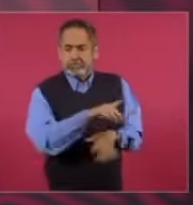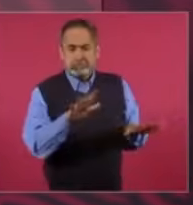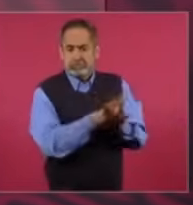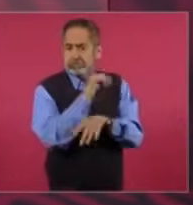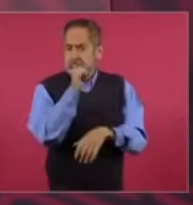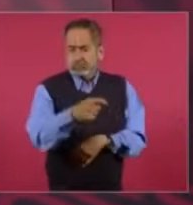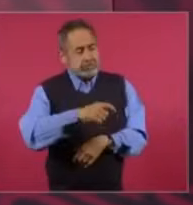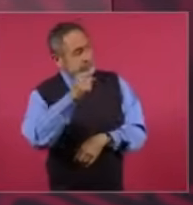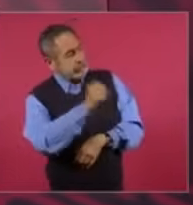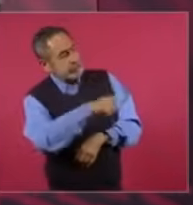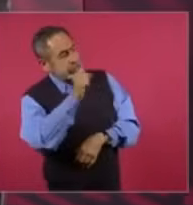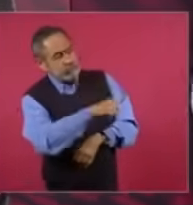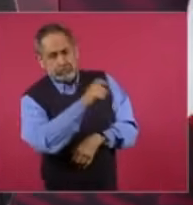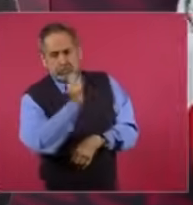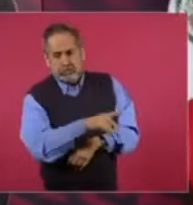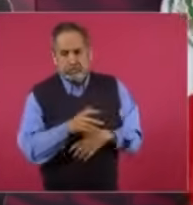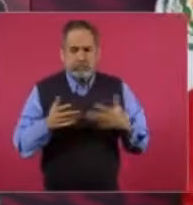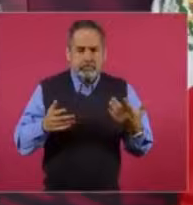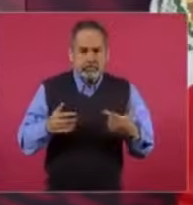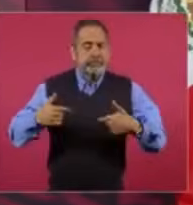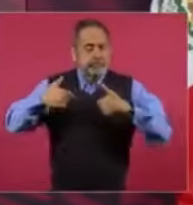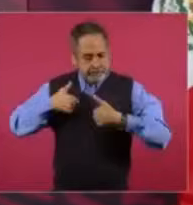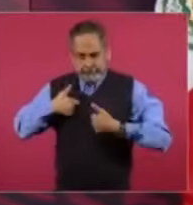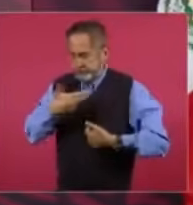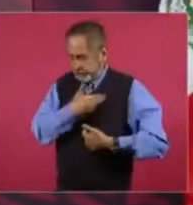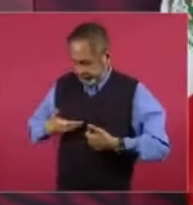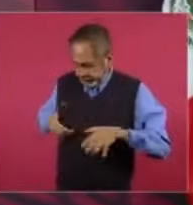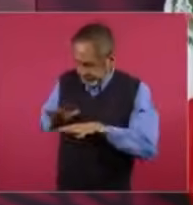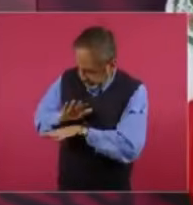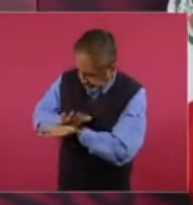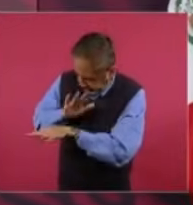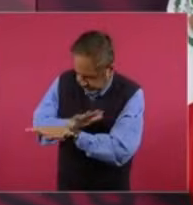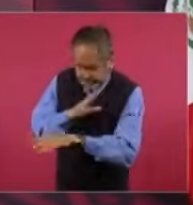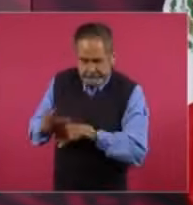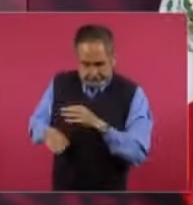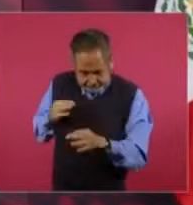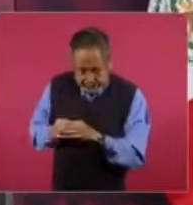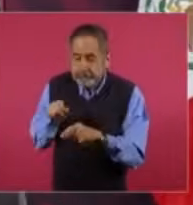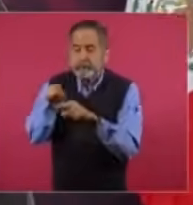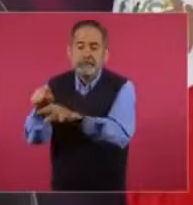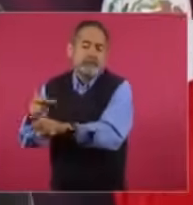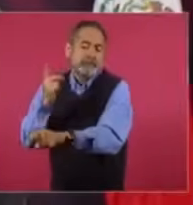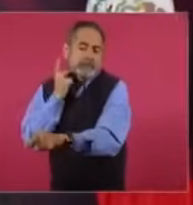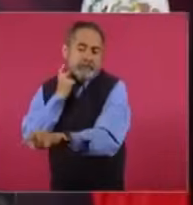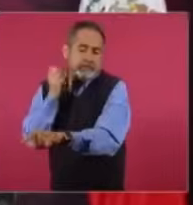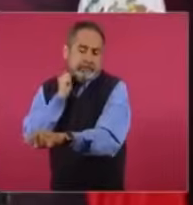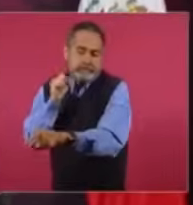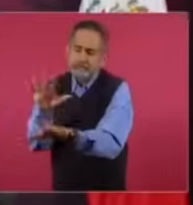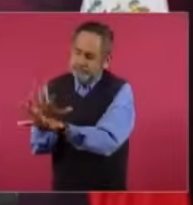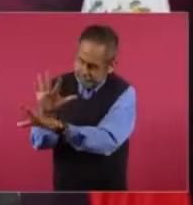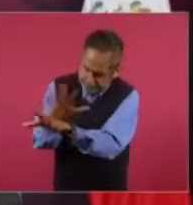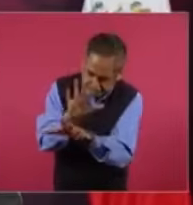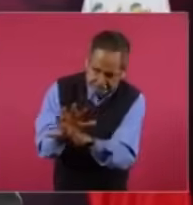Poder Ejecutivo reformado, Poder Legislativo reformado,